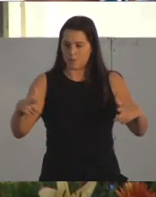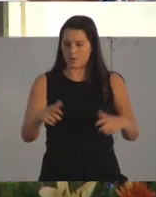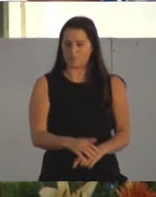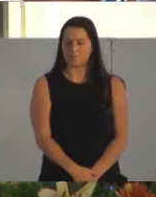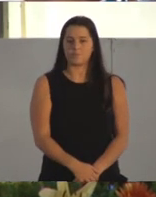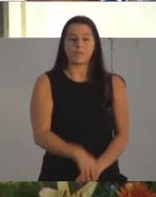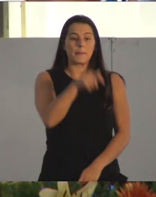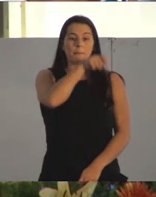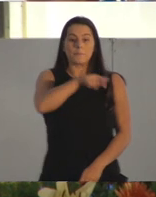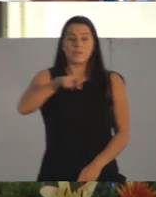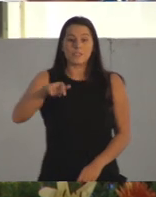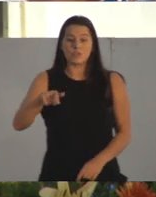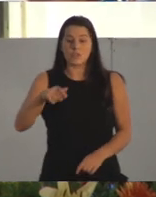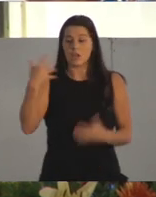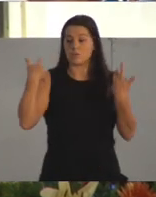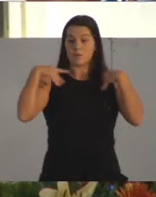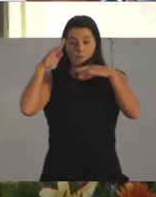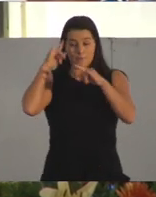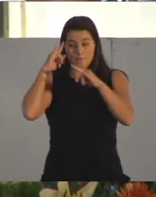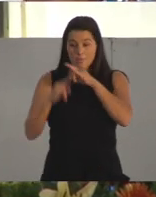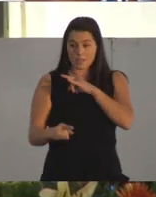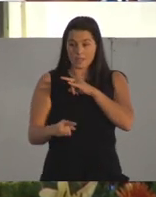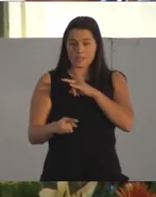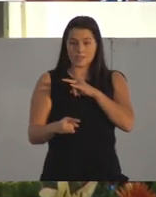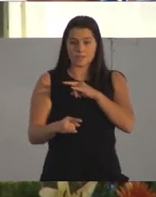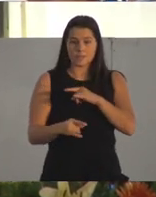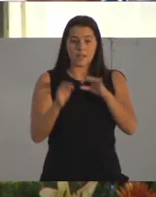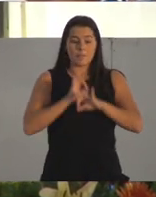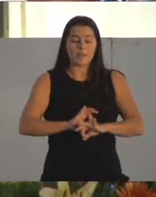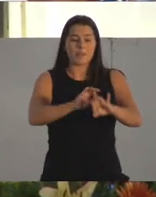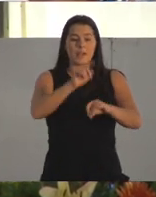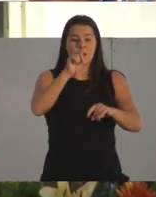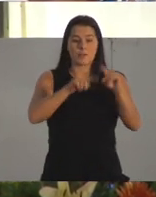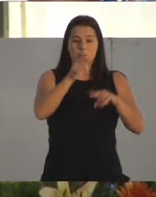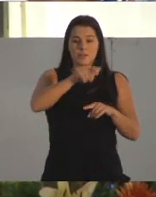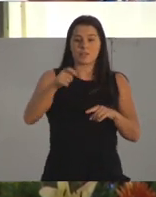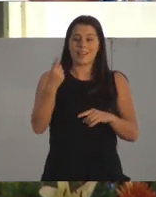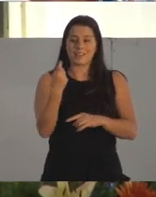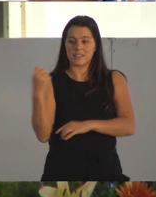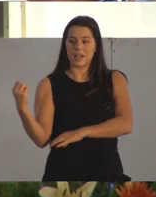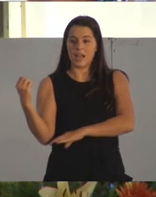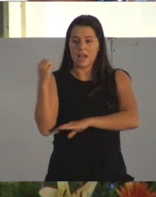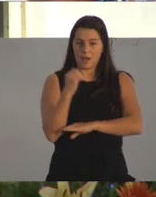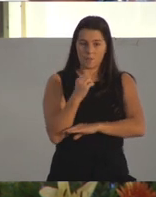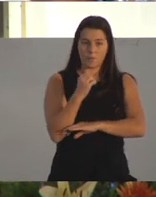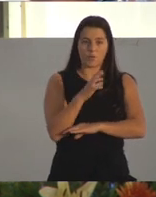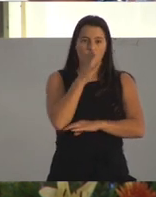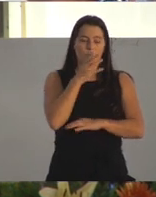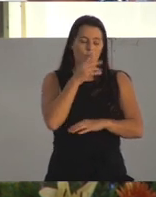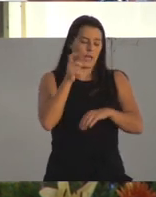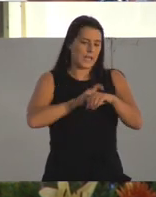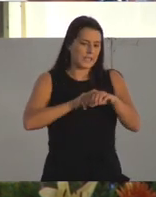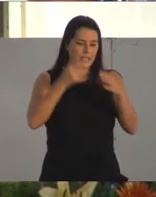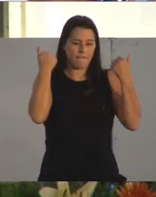Las personas con parálisis cerebral, sobre todo aquellas que tienen más necesidades de apoyo por sus circunstancias